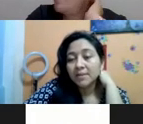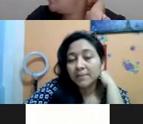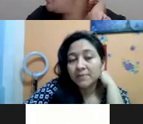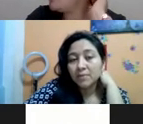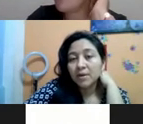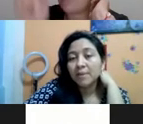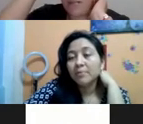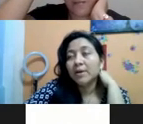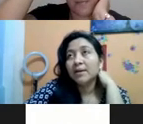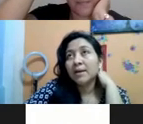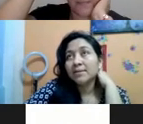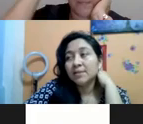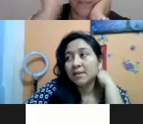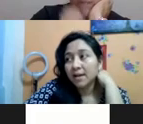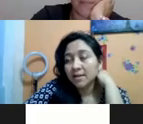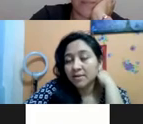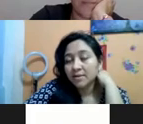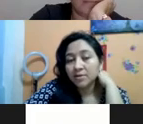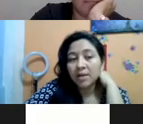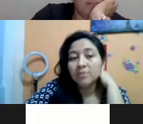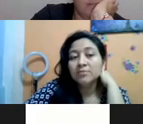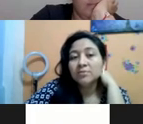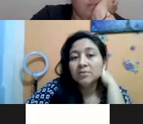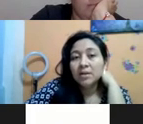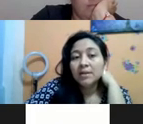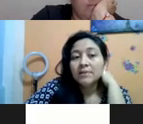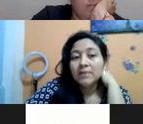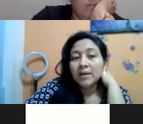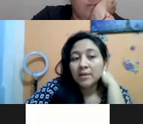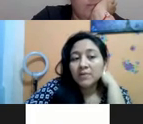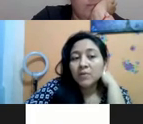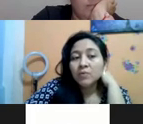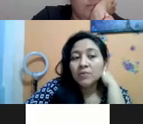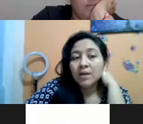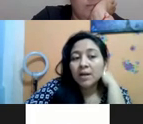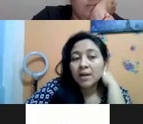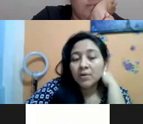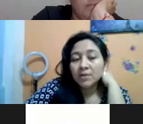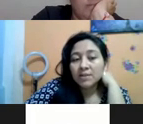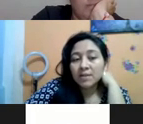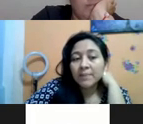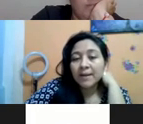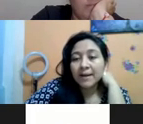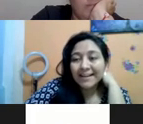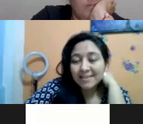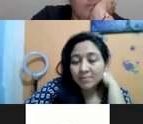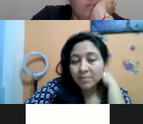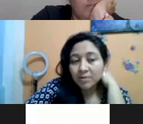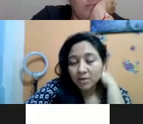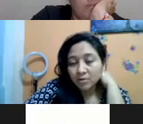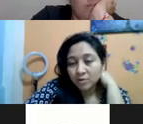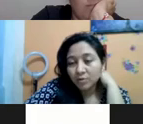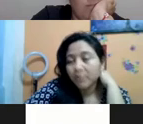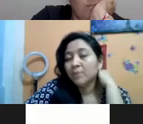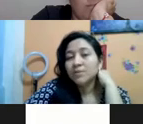Solamente es que pensemos que puedan acceder a alguien de otro lado, se usa la contraseña para darle en ese momento